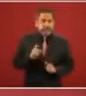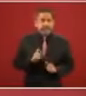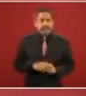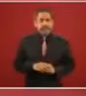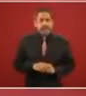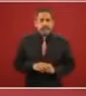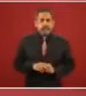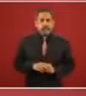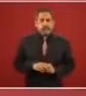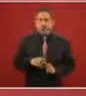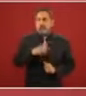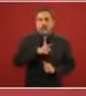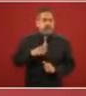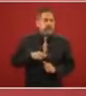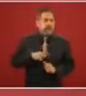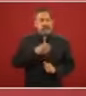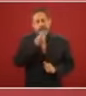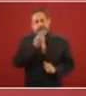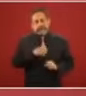no permitir la impunidad.